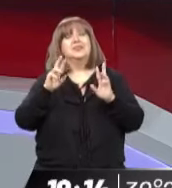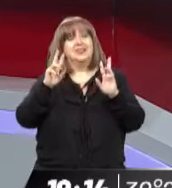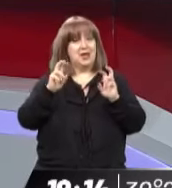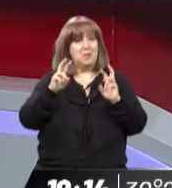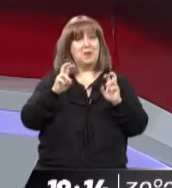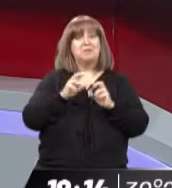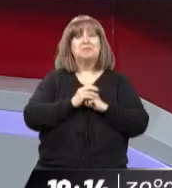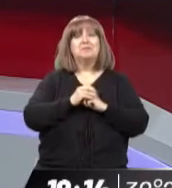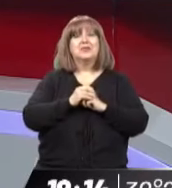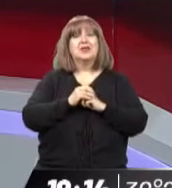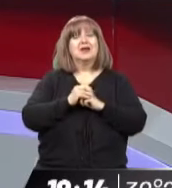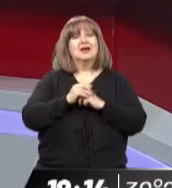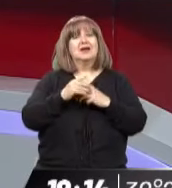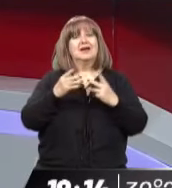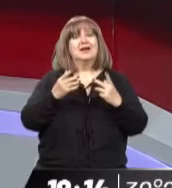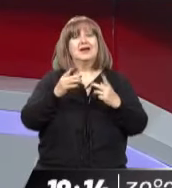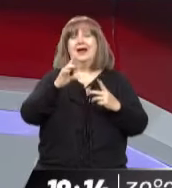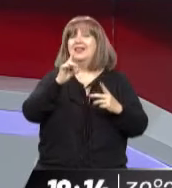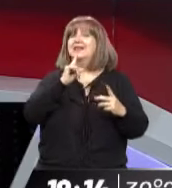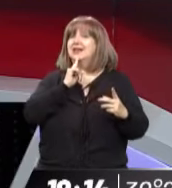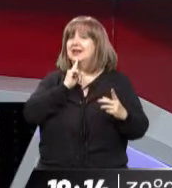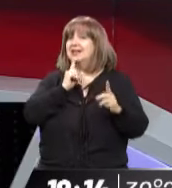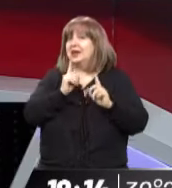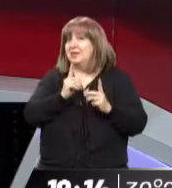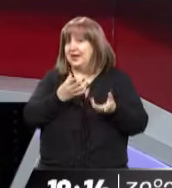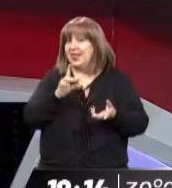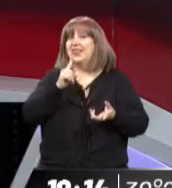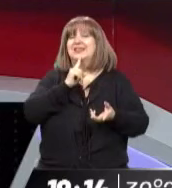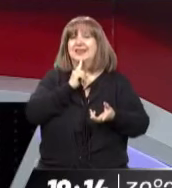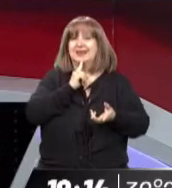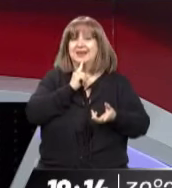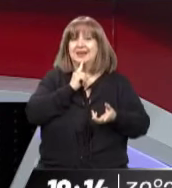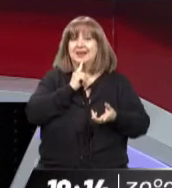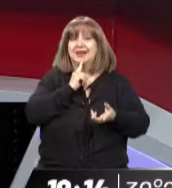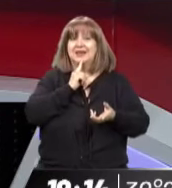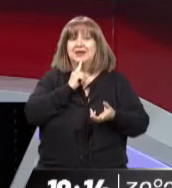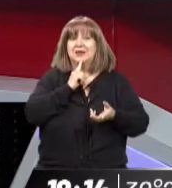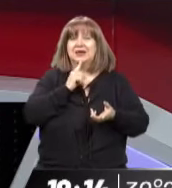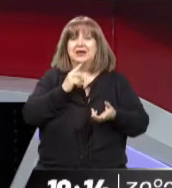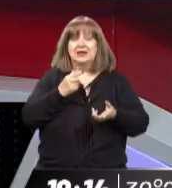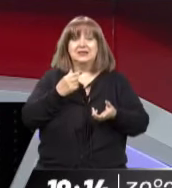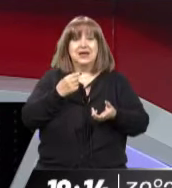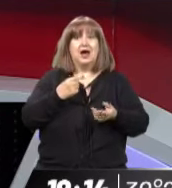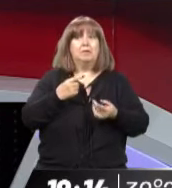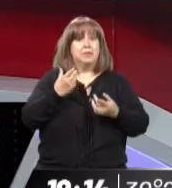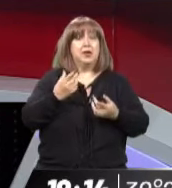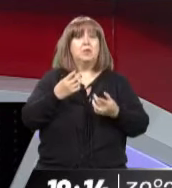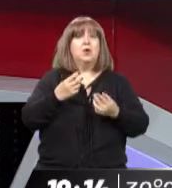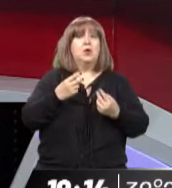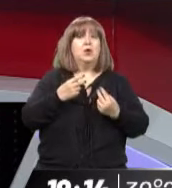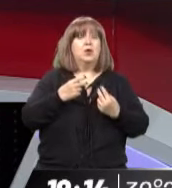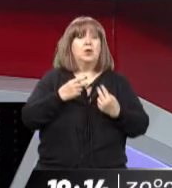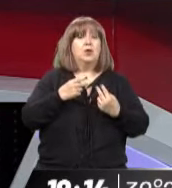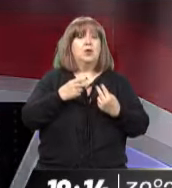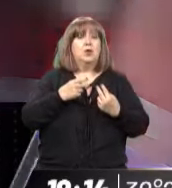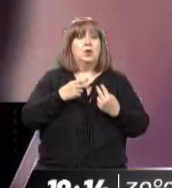y también hablamos del DT de la selección del mejor del mundo. Se tuvo que ir, tuvo que regresar a Europa por un problema en